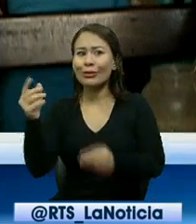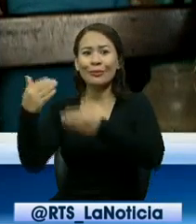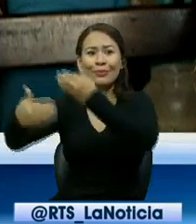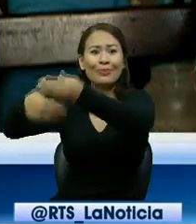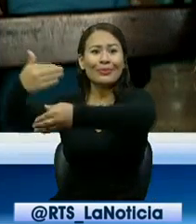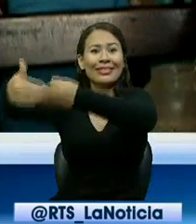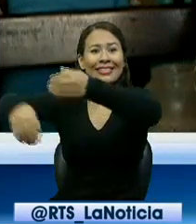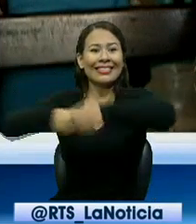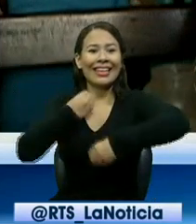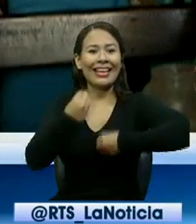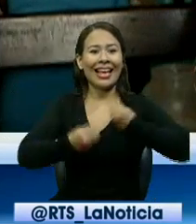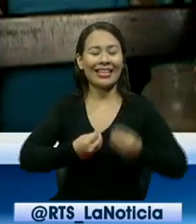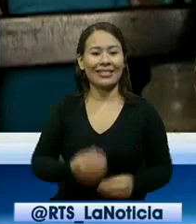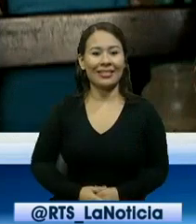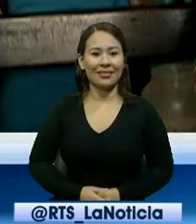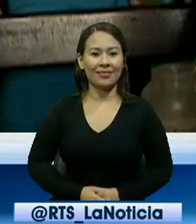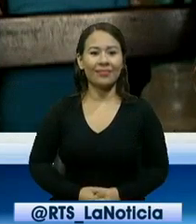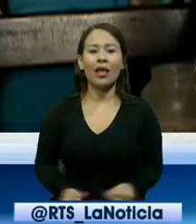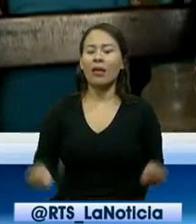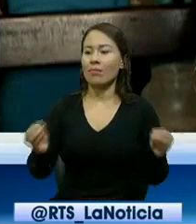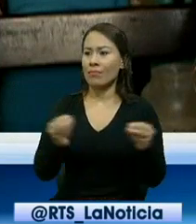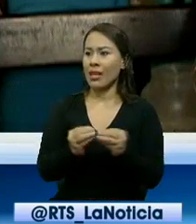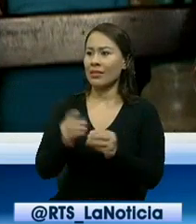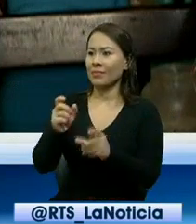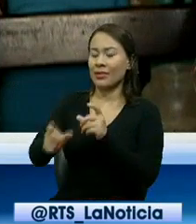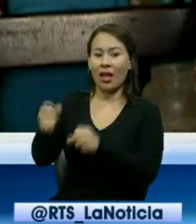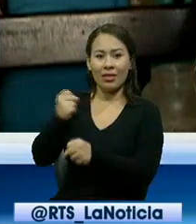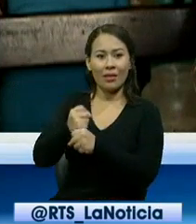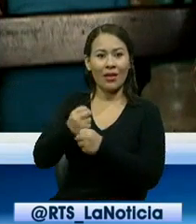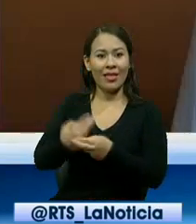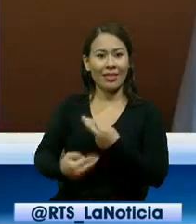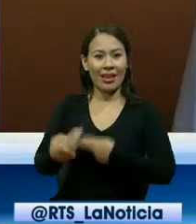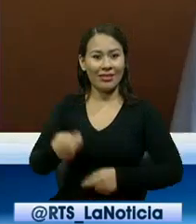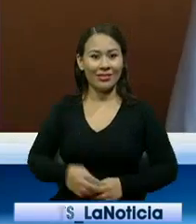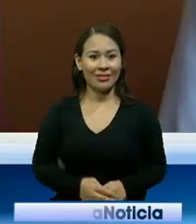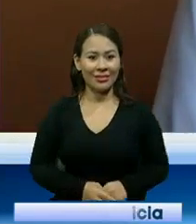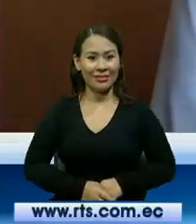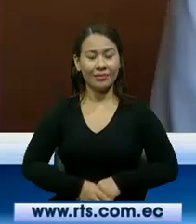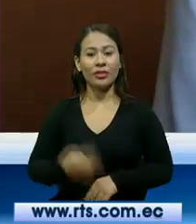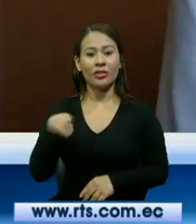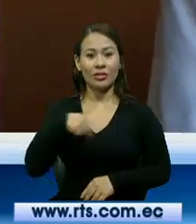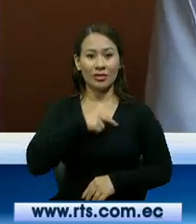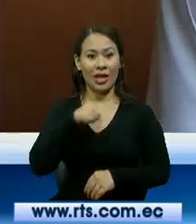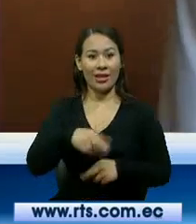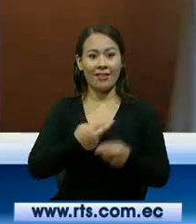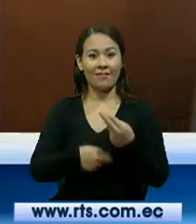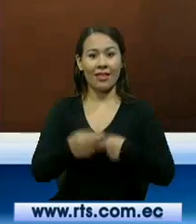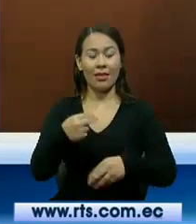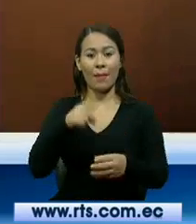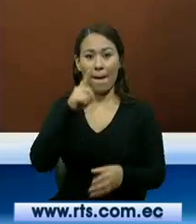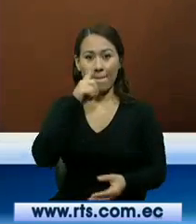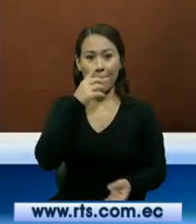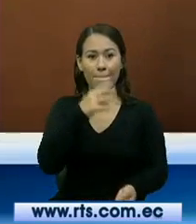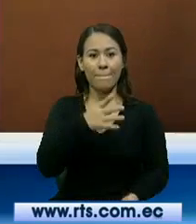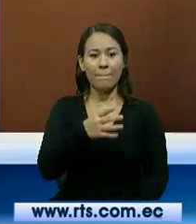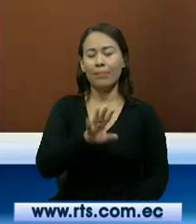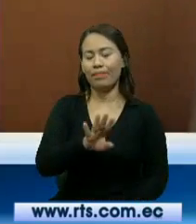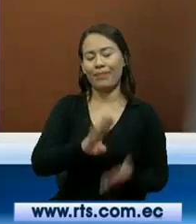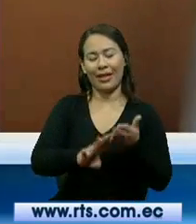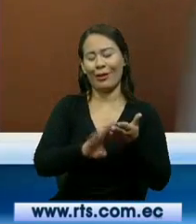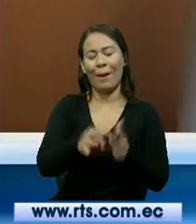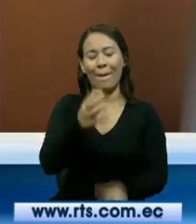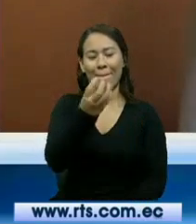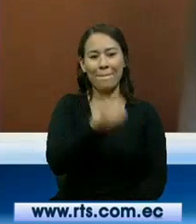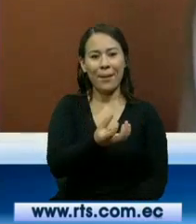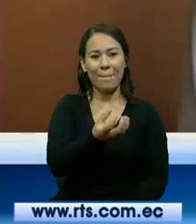que el que vaya funcionando y vaya creciendo mi negocio nosotros vendemos lo que es las papas con cuero y las papas con